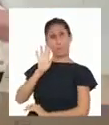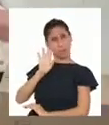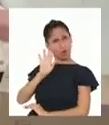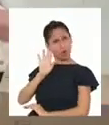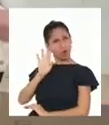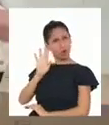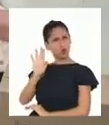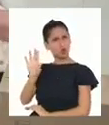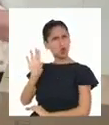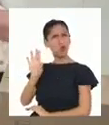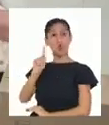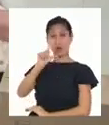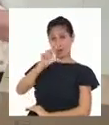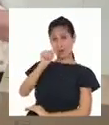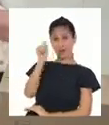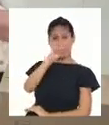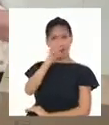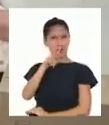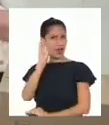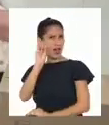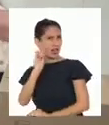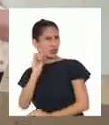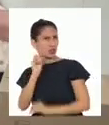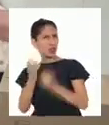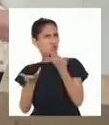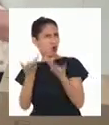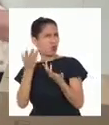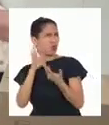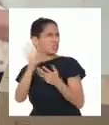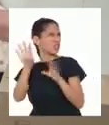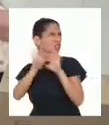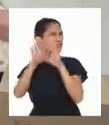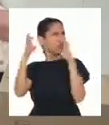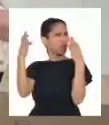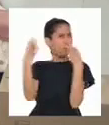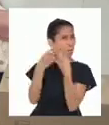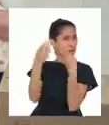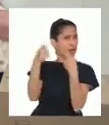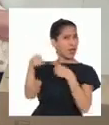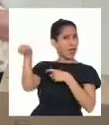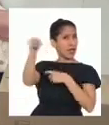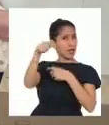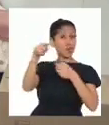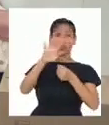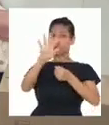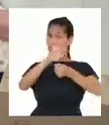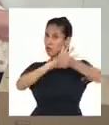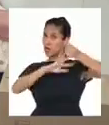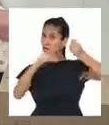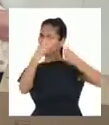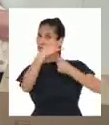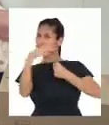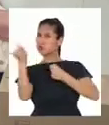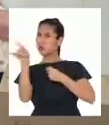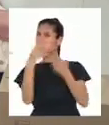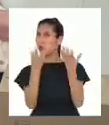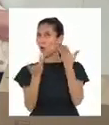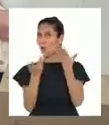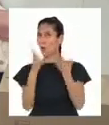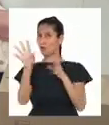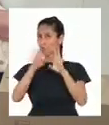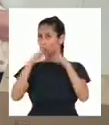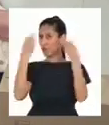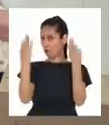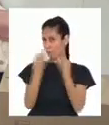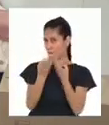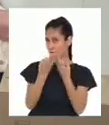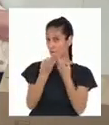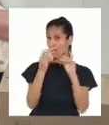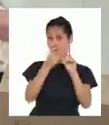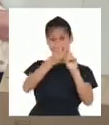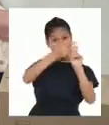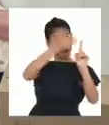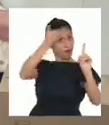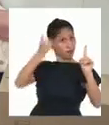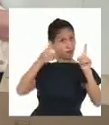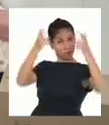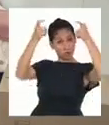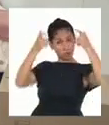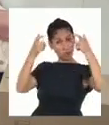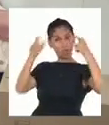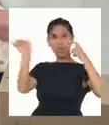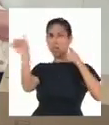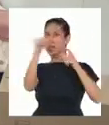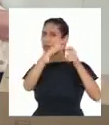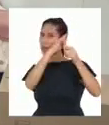de parentesco? ¿Y qué pruebas hay de eso? Hola, Andrea. A continuación compartiré contigo este